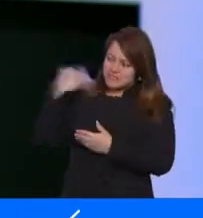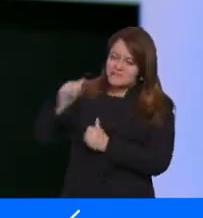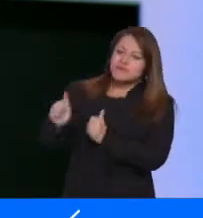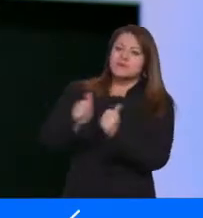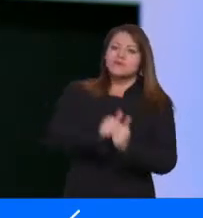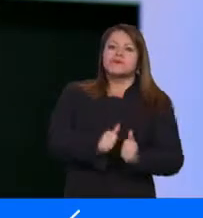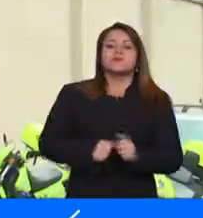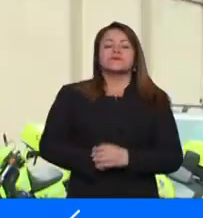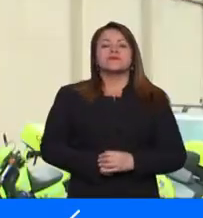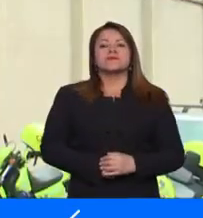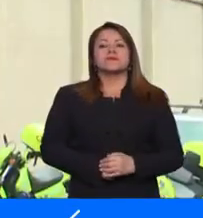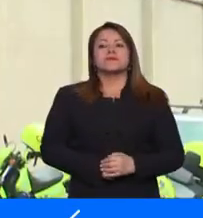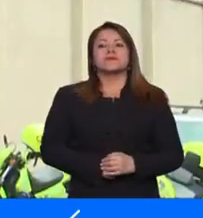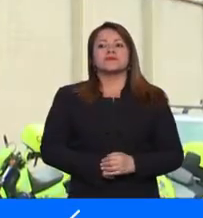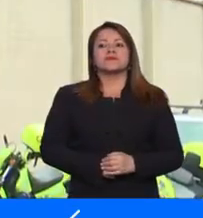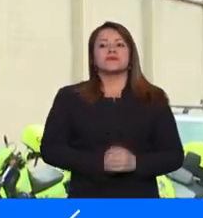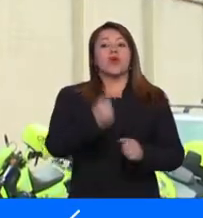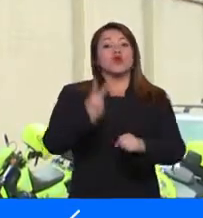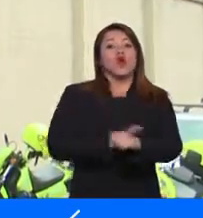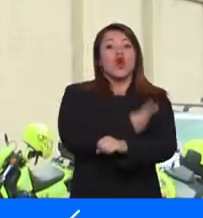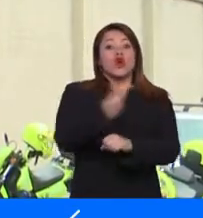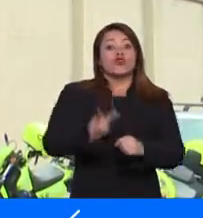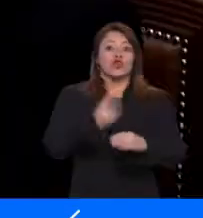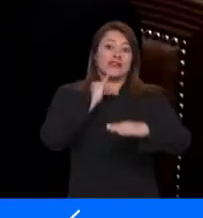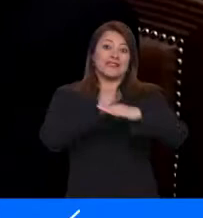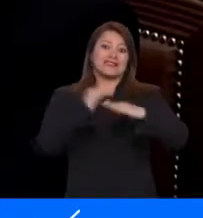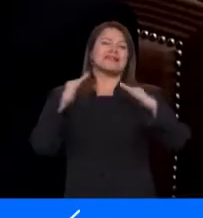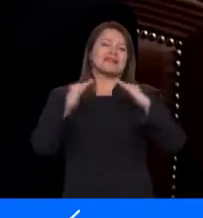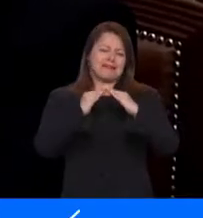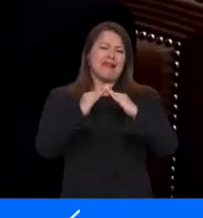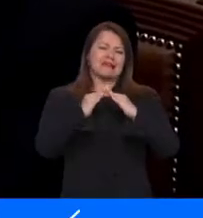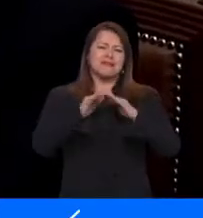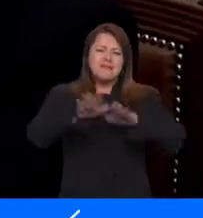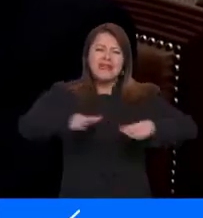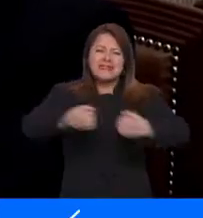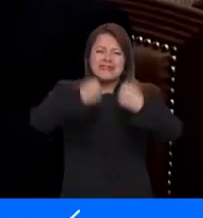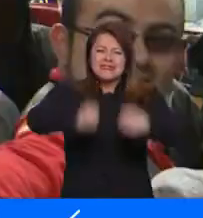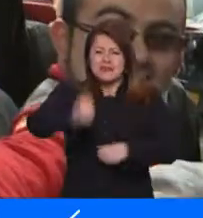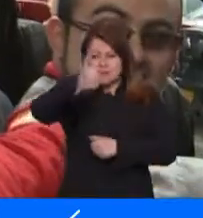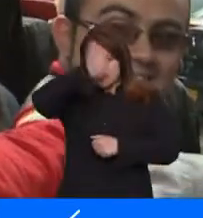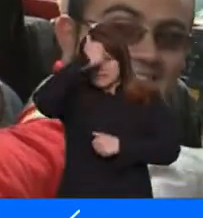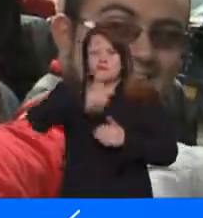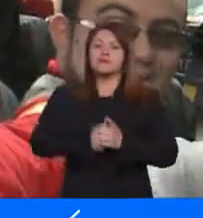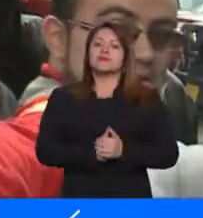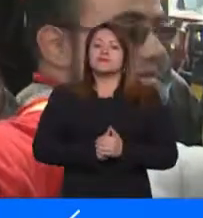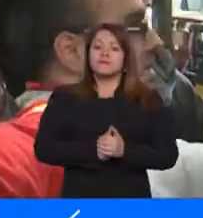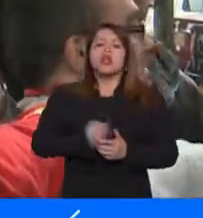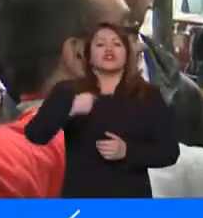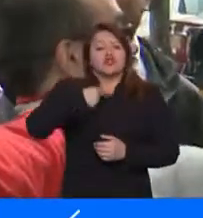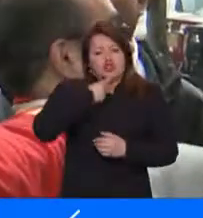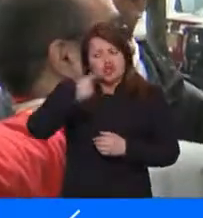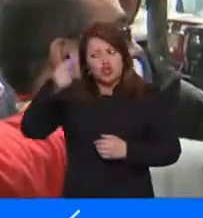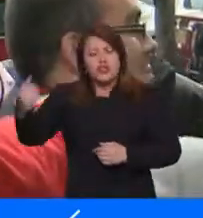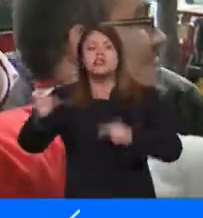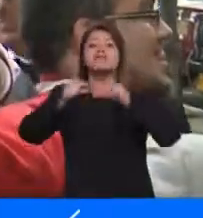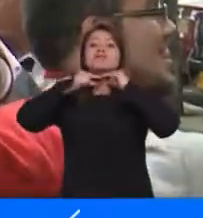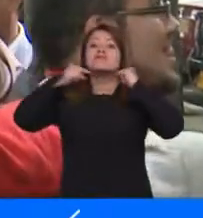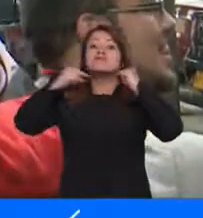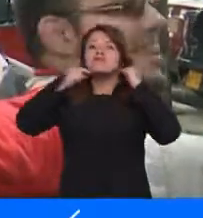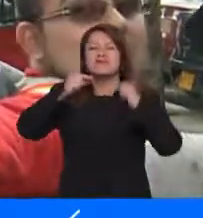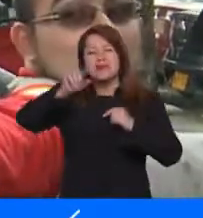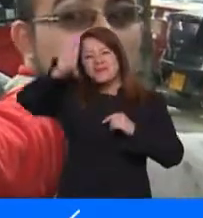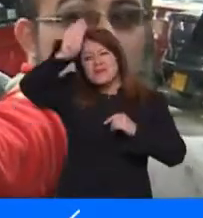informa. Por cerca de dos horas, la iglesia escuchó a los promotores del NO. Le hemos pedido a Monseñor Luis Augusto